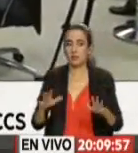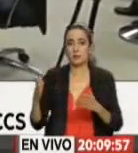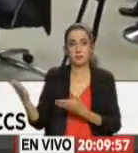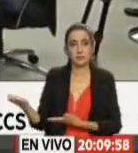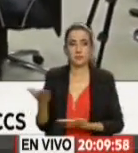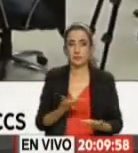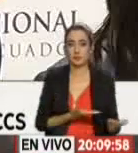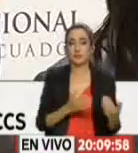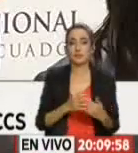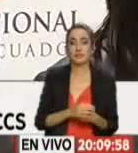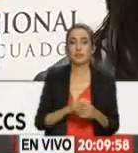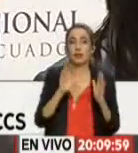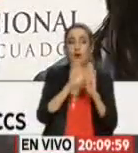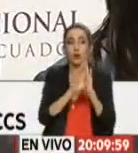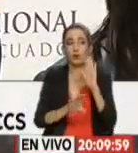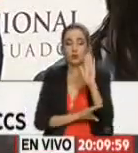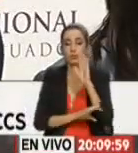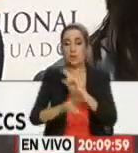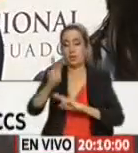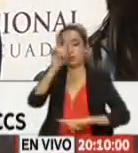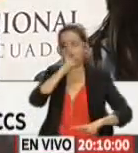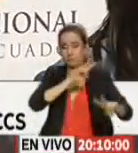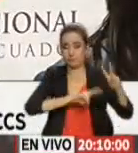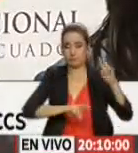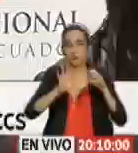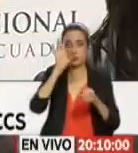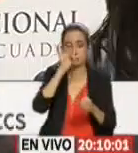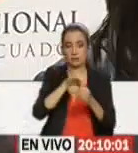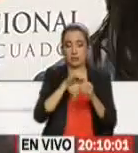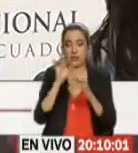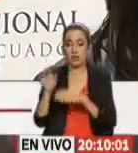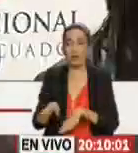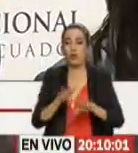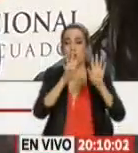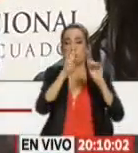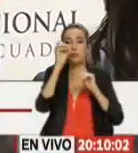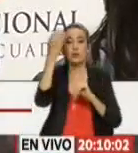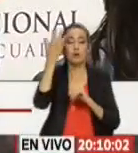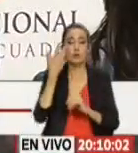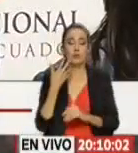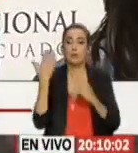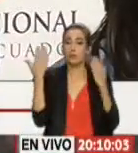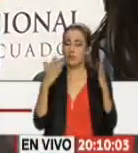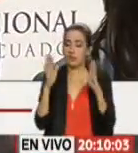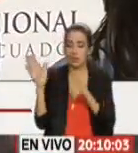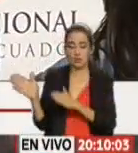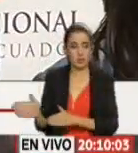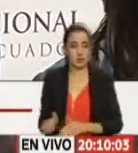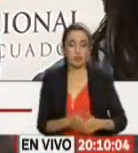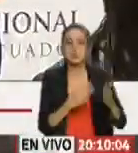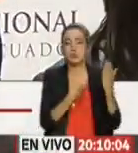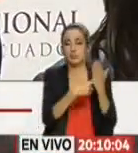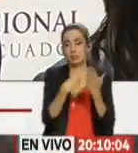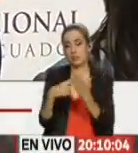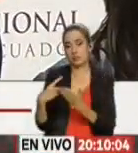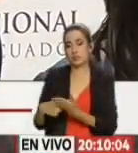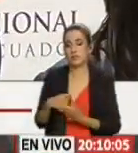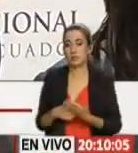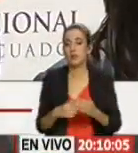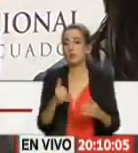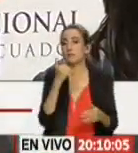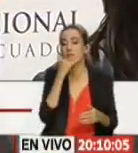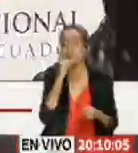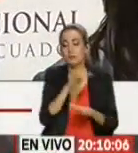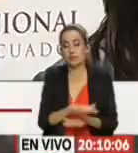Corte Constitucional para analizar su constitucionalidad y luego en 90 días aquí en el Pleno de la Asamblea Nacional debatir para que termine en las manos del